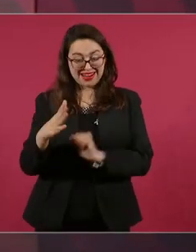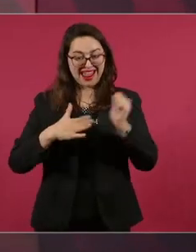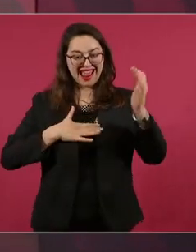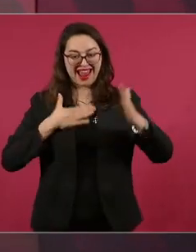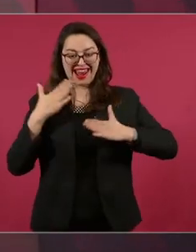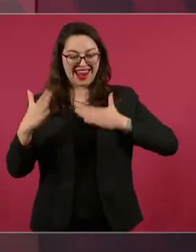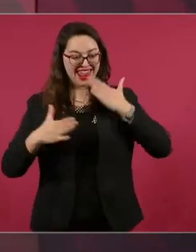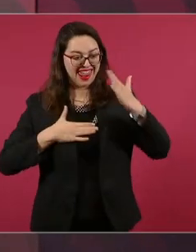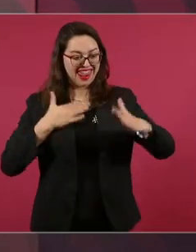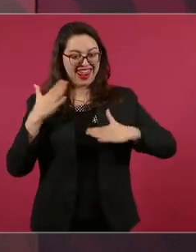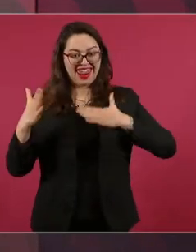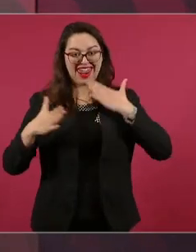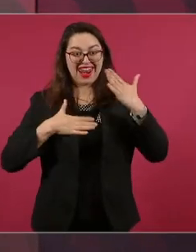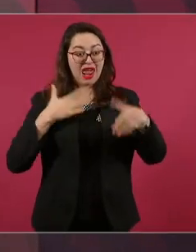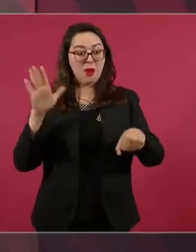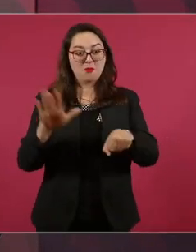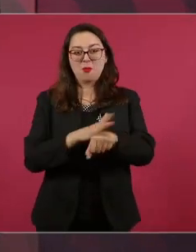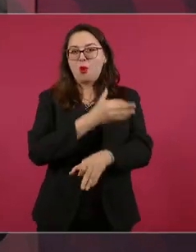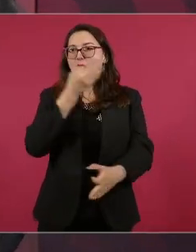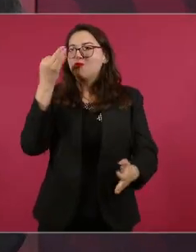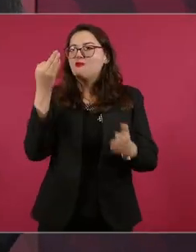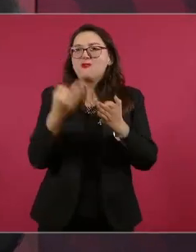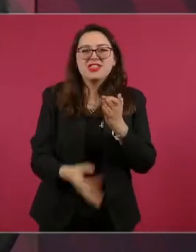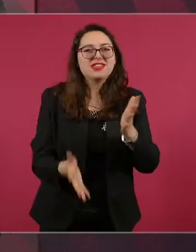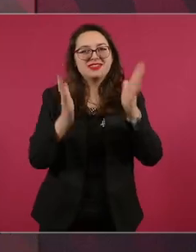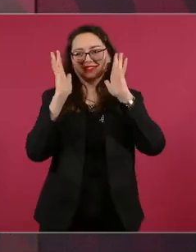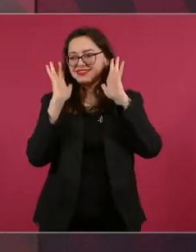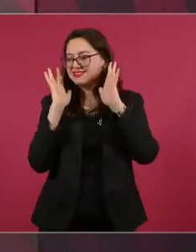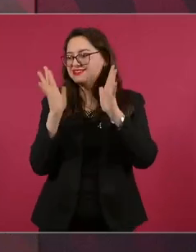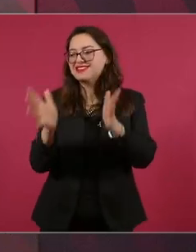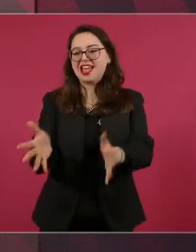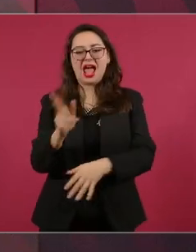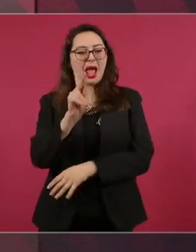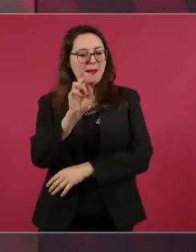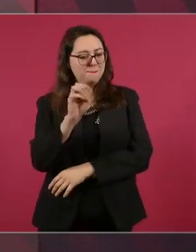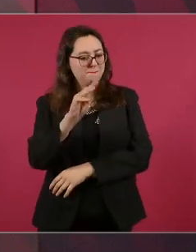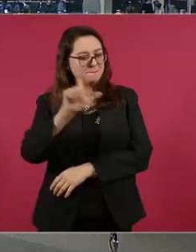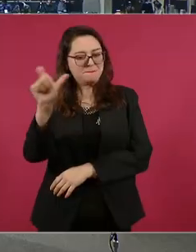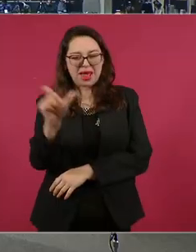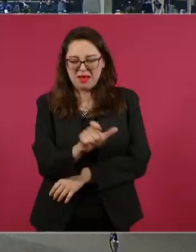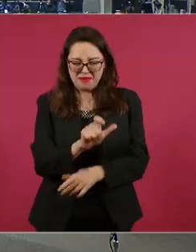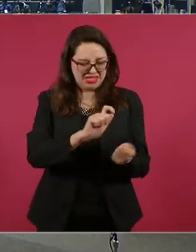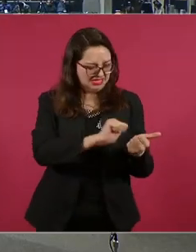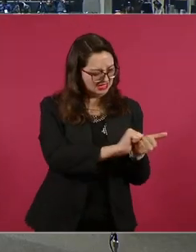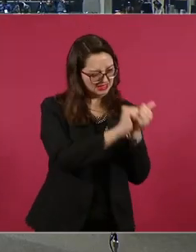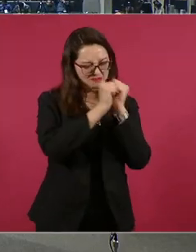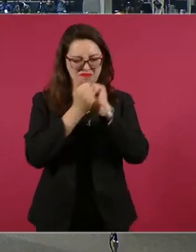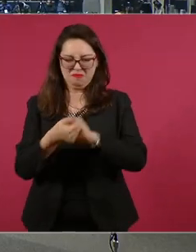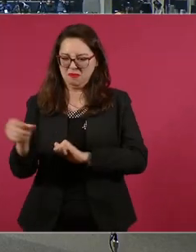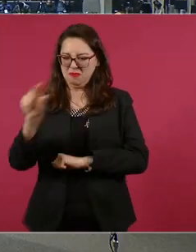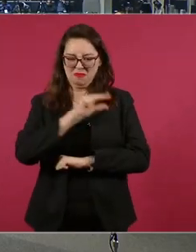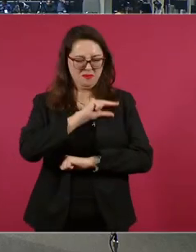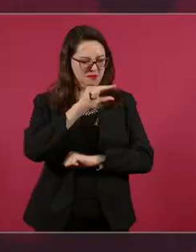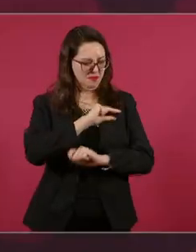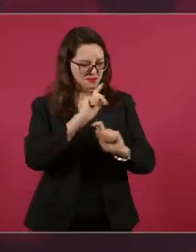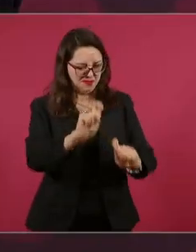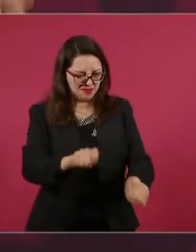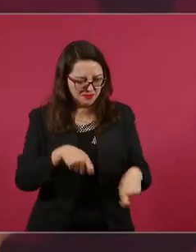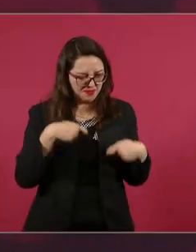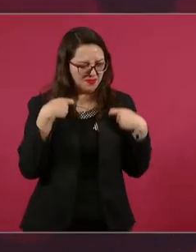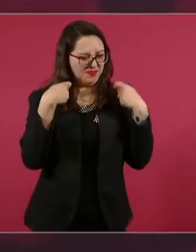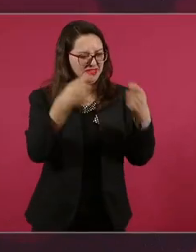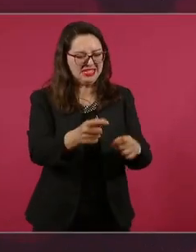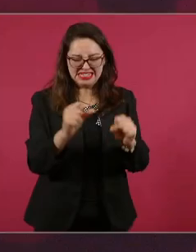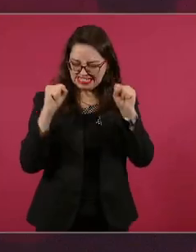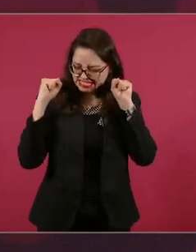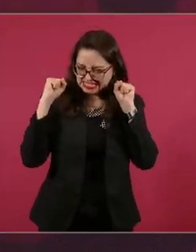porque ese es parte de su ideario político conservador, fue un triunfo, una